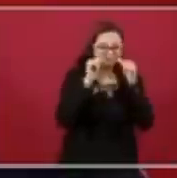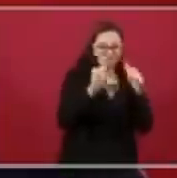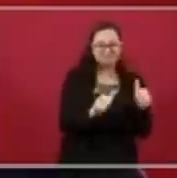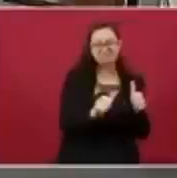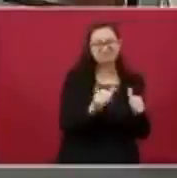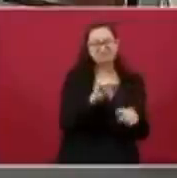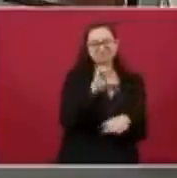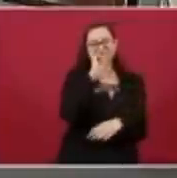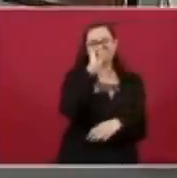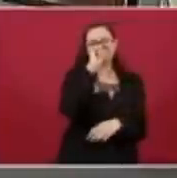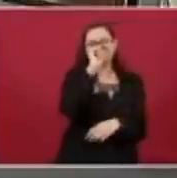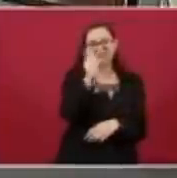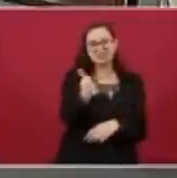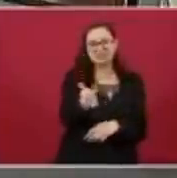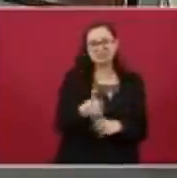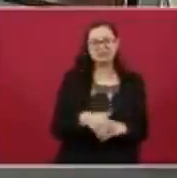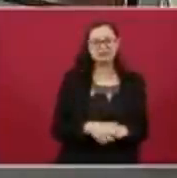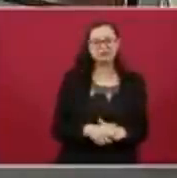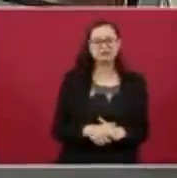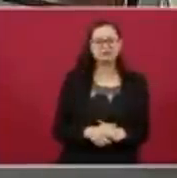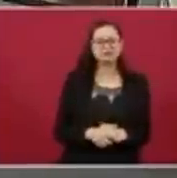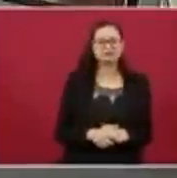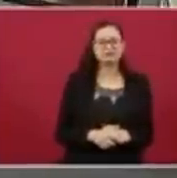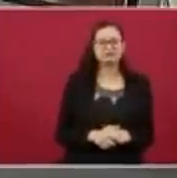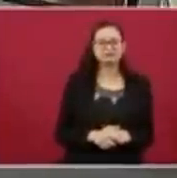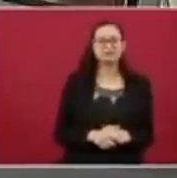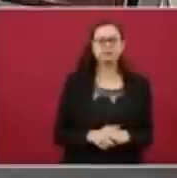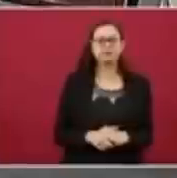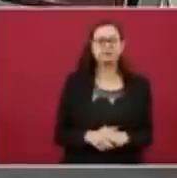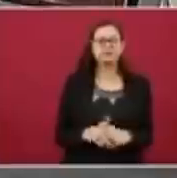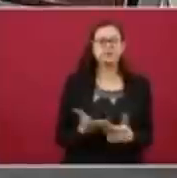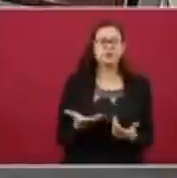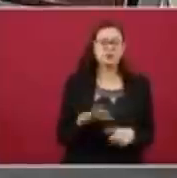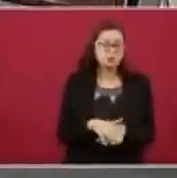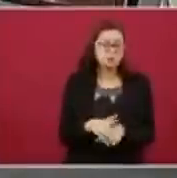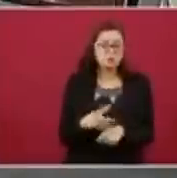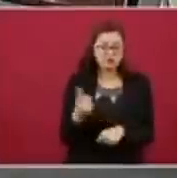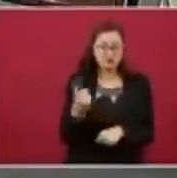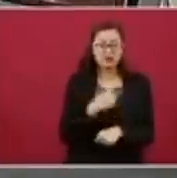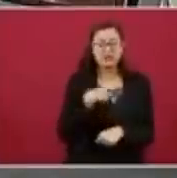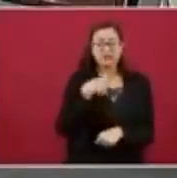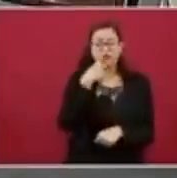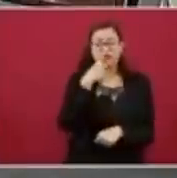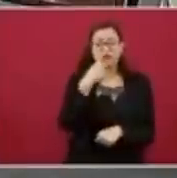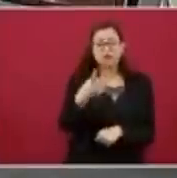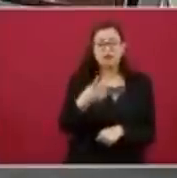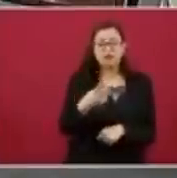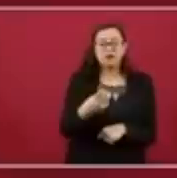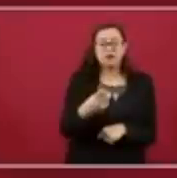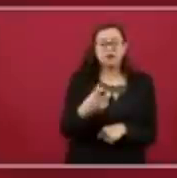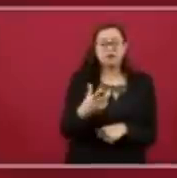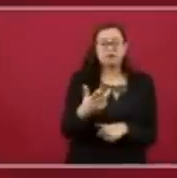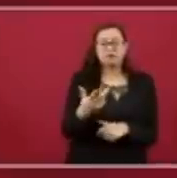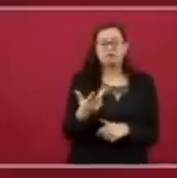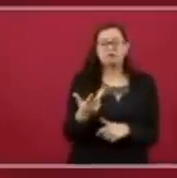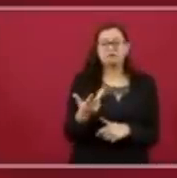inseguridad. ¿Y por qué digo esto? Porque no se